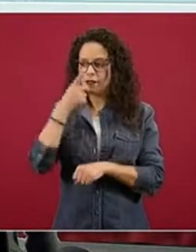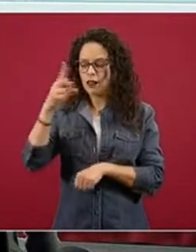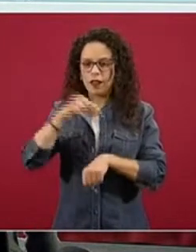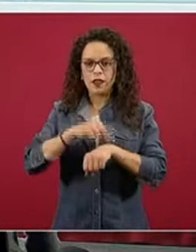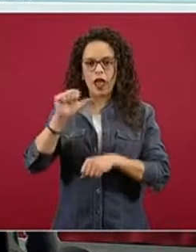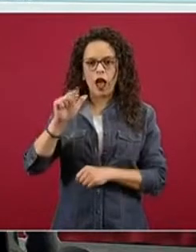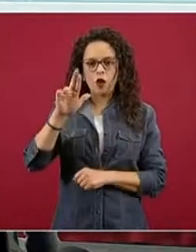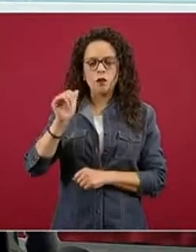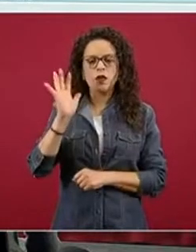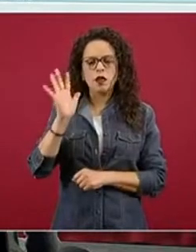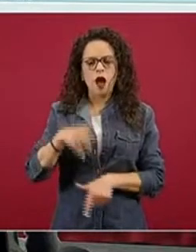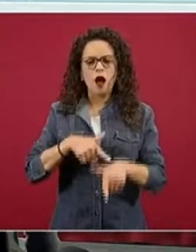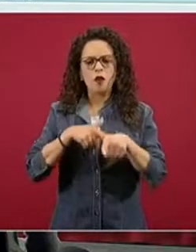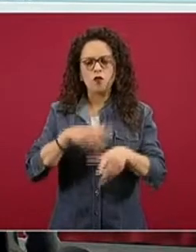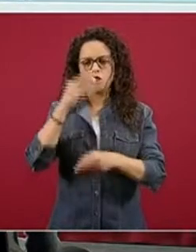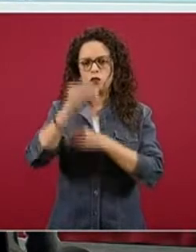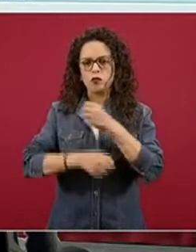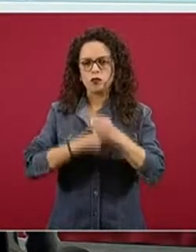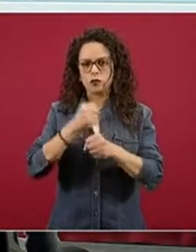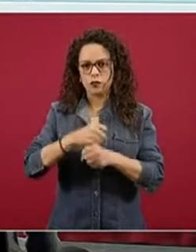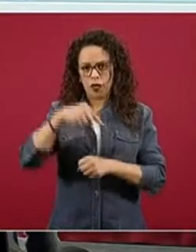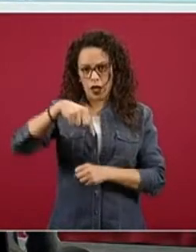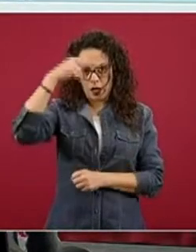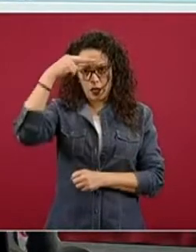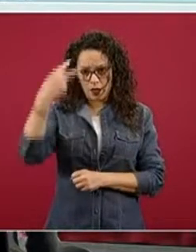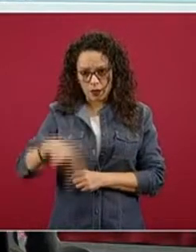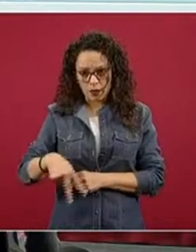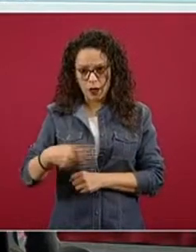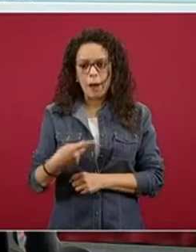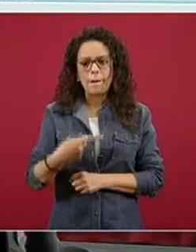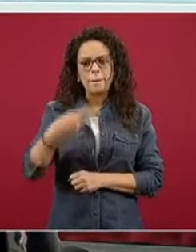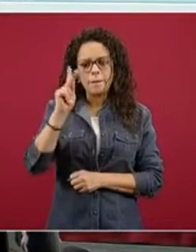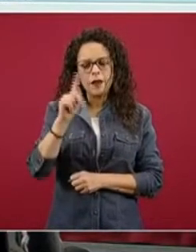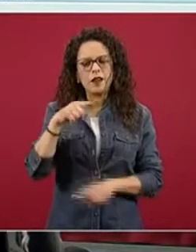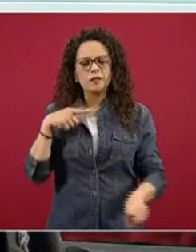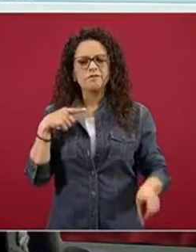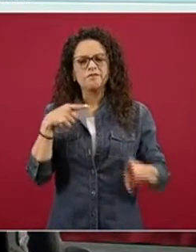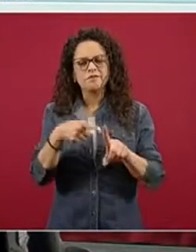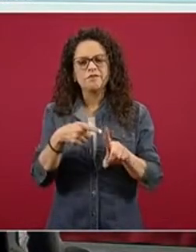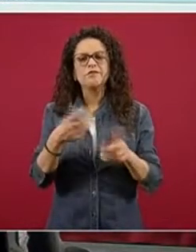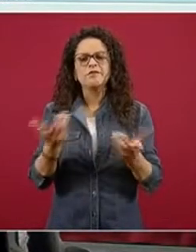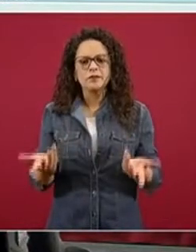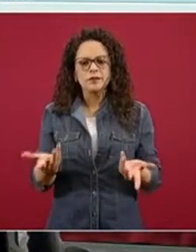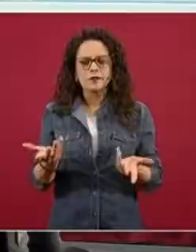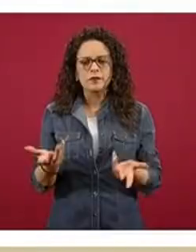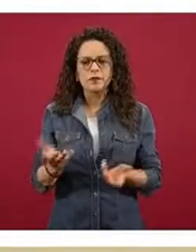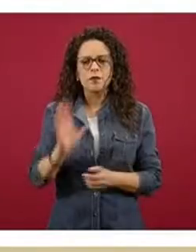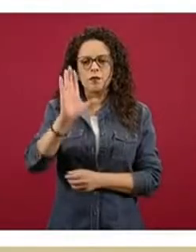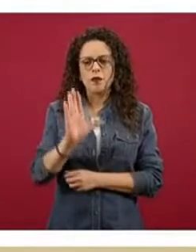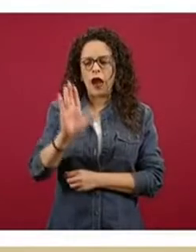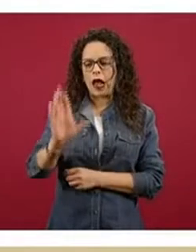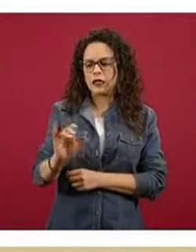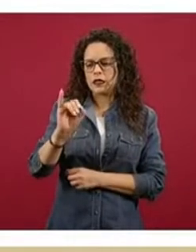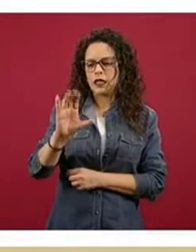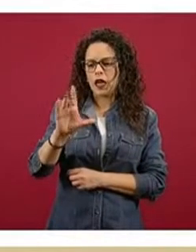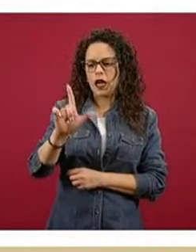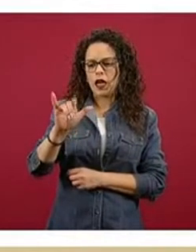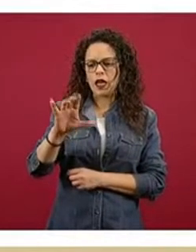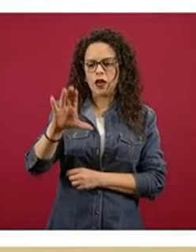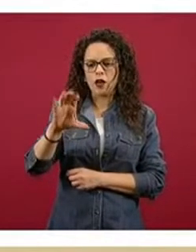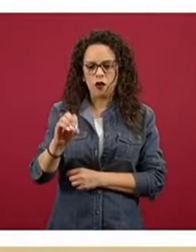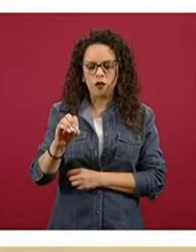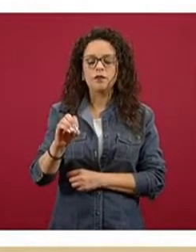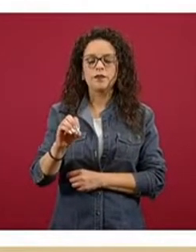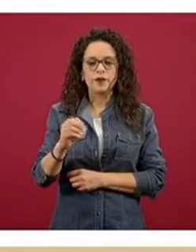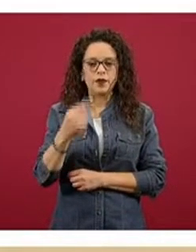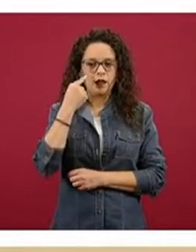país, pero que tiene un comportamiento cíclico. ¿Qué quiere decir este comportamiento cíclico? Habla de que hay años en